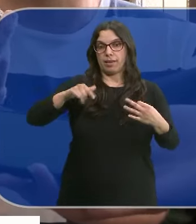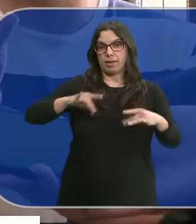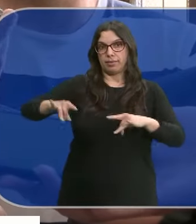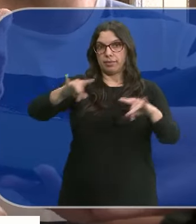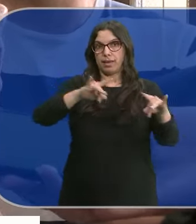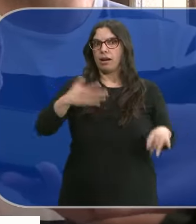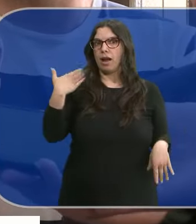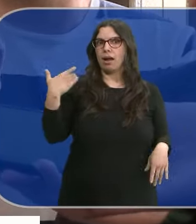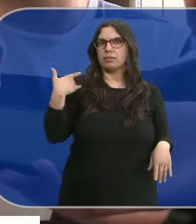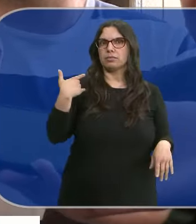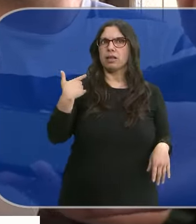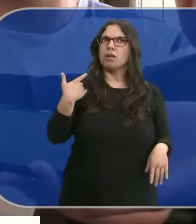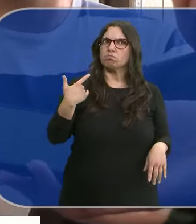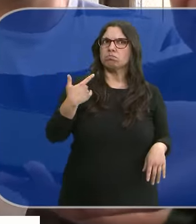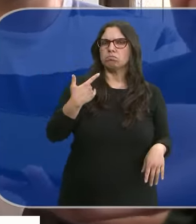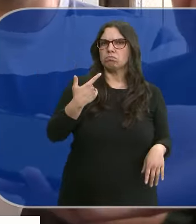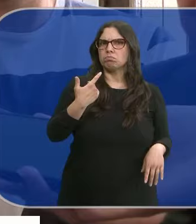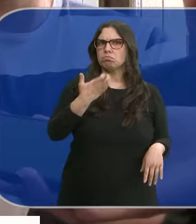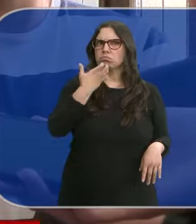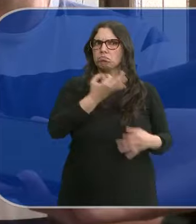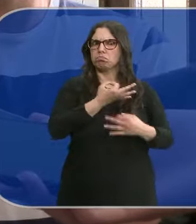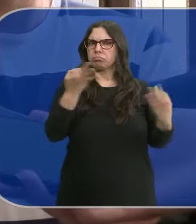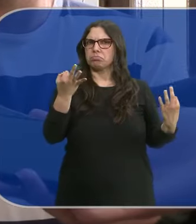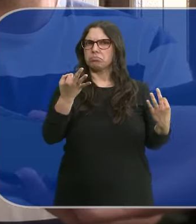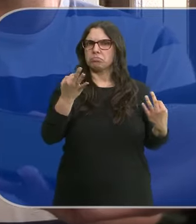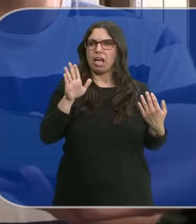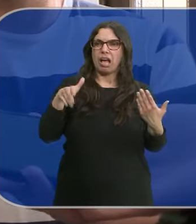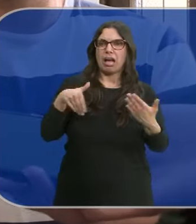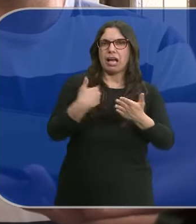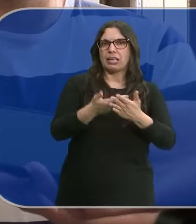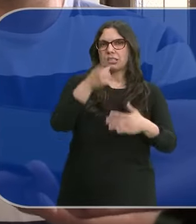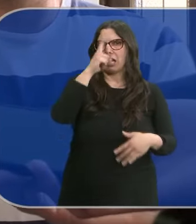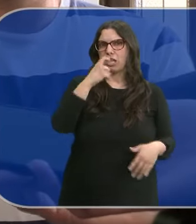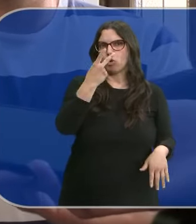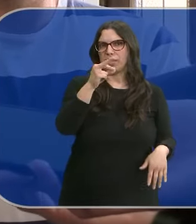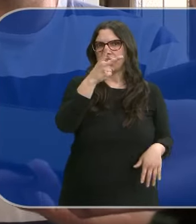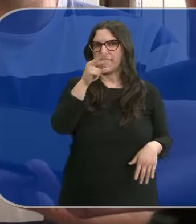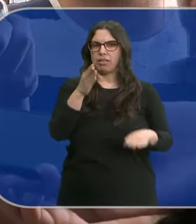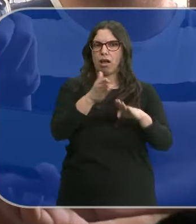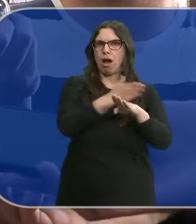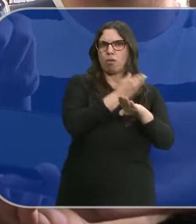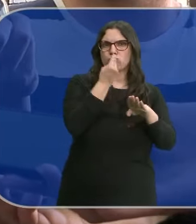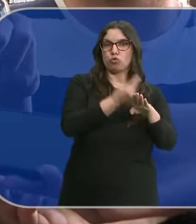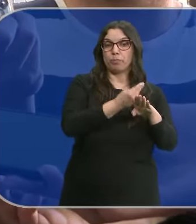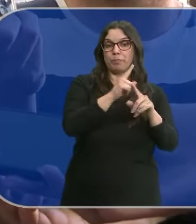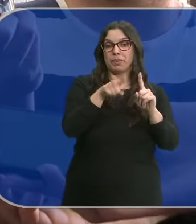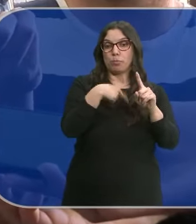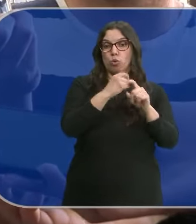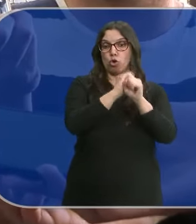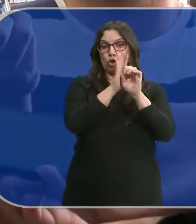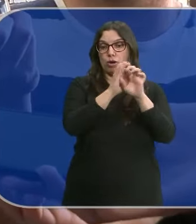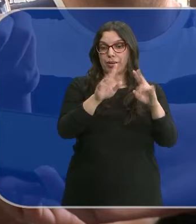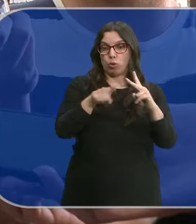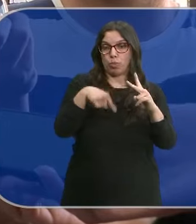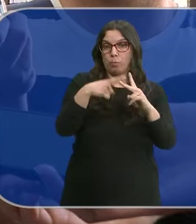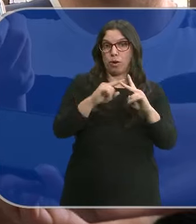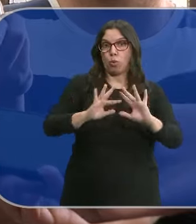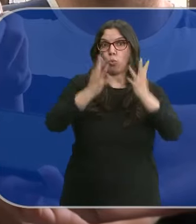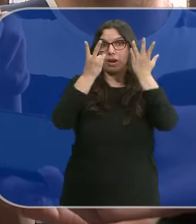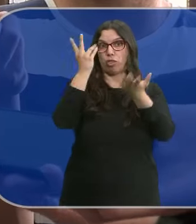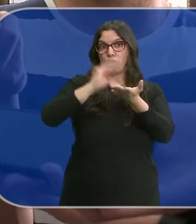tierra era, diría yo, que ejemplar hasta el año 2020, la pandemia primero y luego las dos